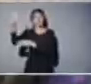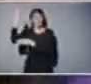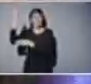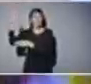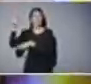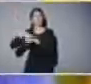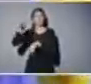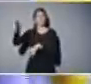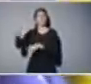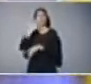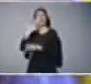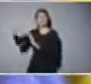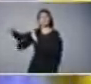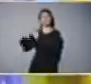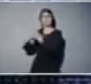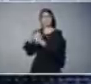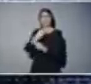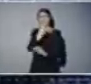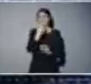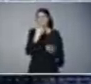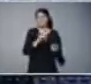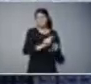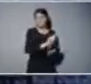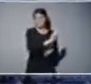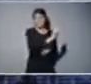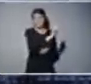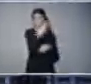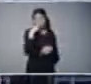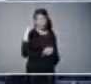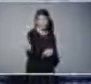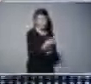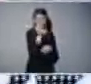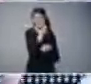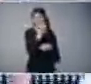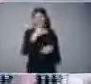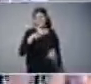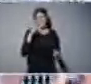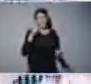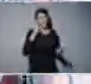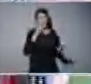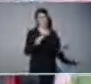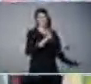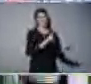A don Pedro Gómez Cuenca por ser tú la estrella, mi premio al cielo te mando.